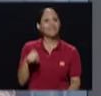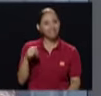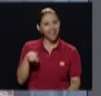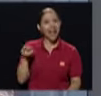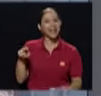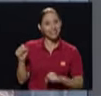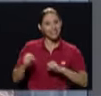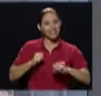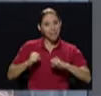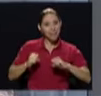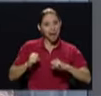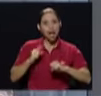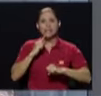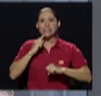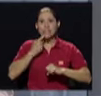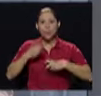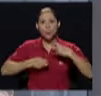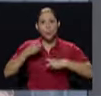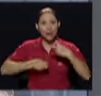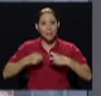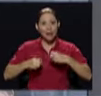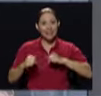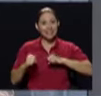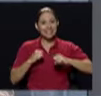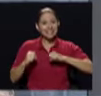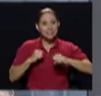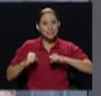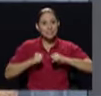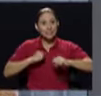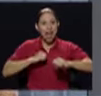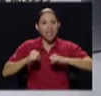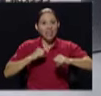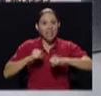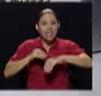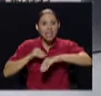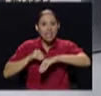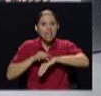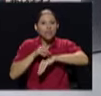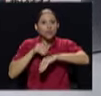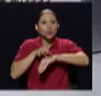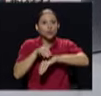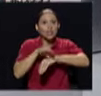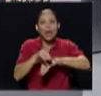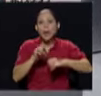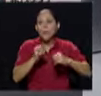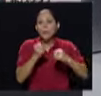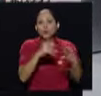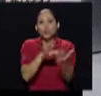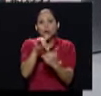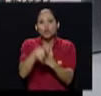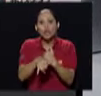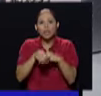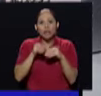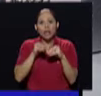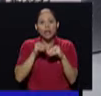tiembla y tiene un problema muy serio que es la sismicidad inducida. Gran cantidad de proyectos que inducen, que generan sismicidad, son